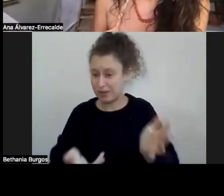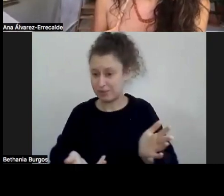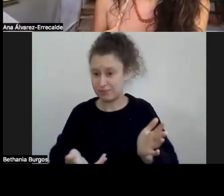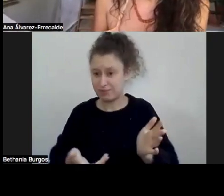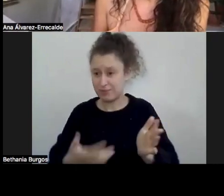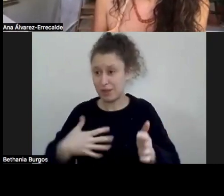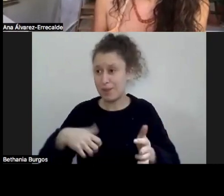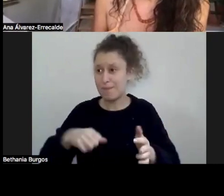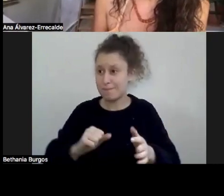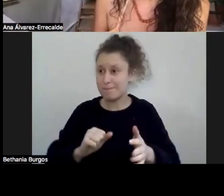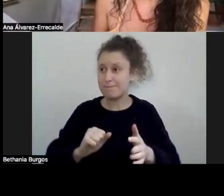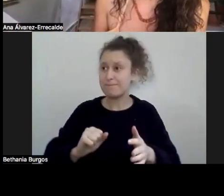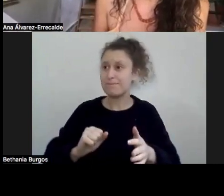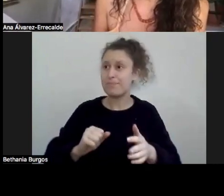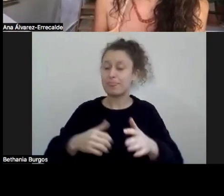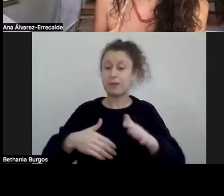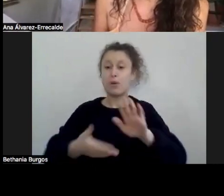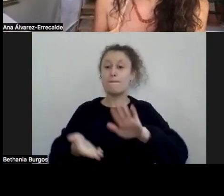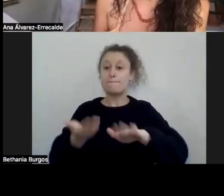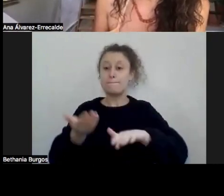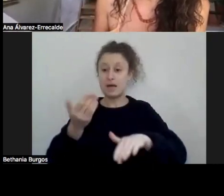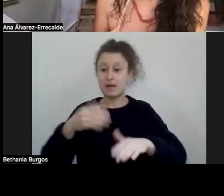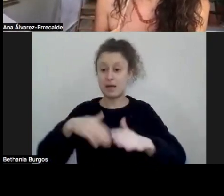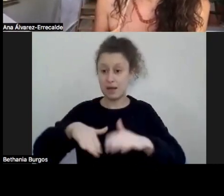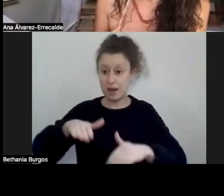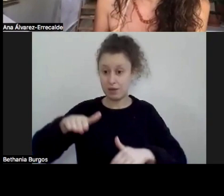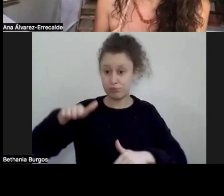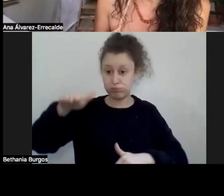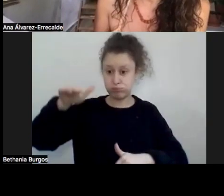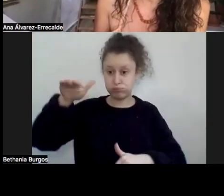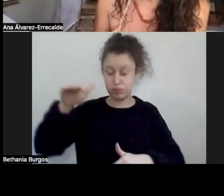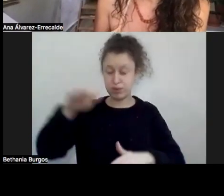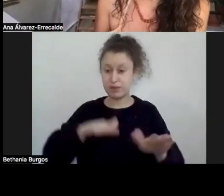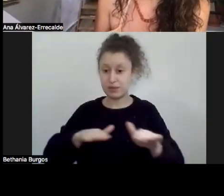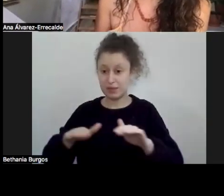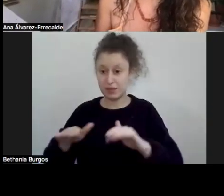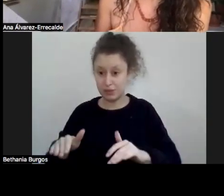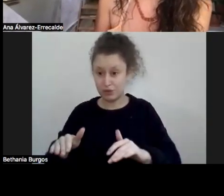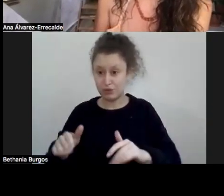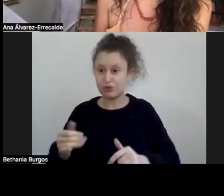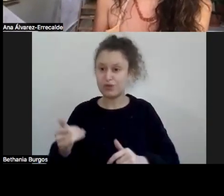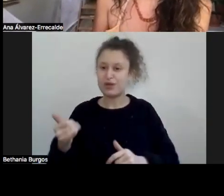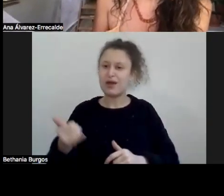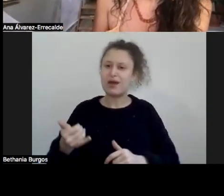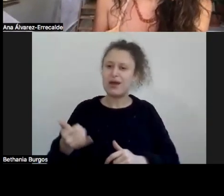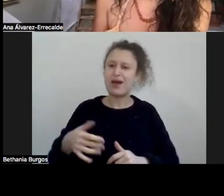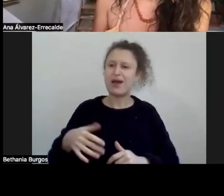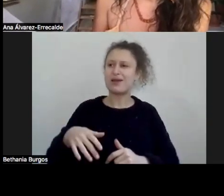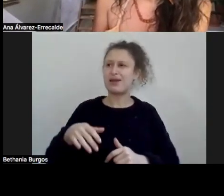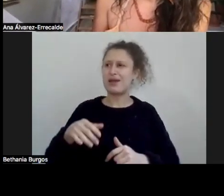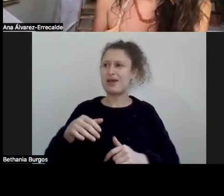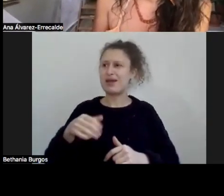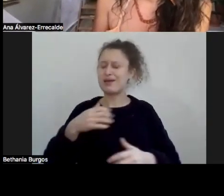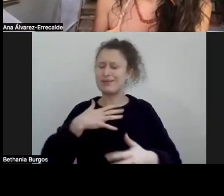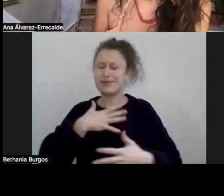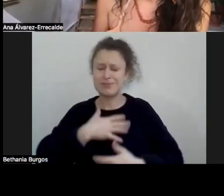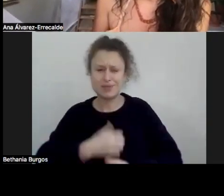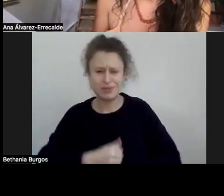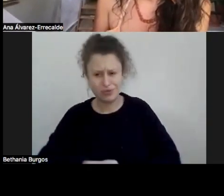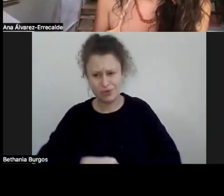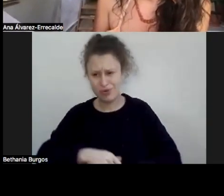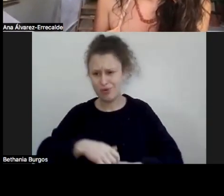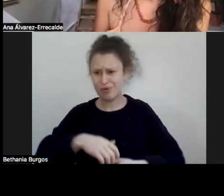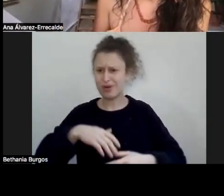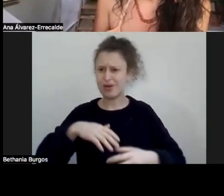sufren de ataques de ansiedad, estrés postraumático, depresión, autismo. Para mí, esperable después de